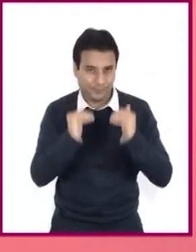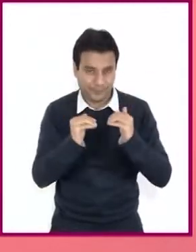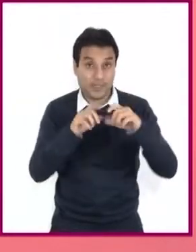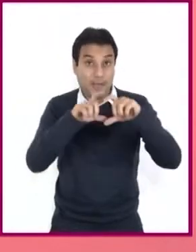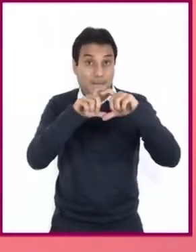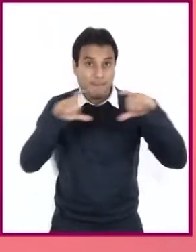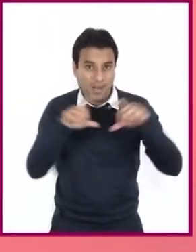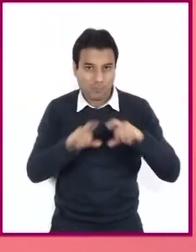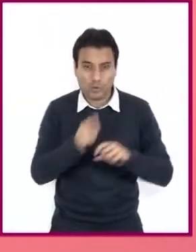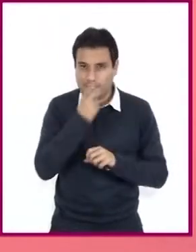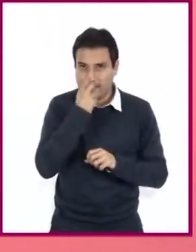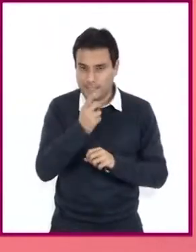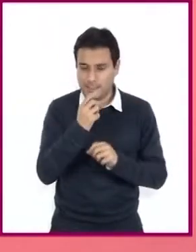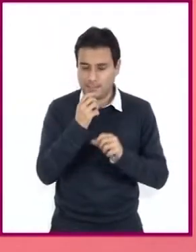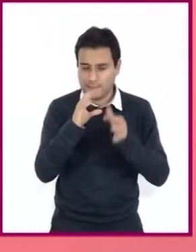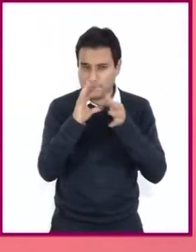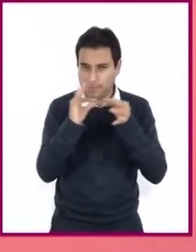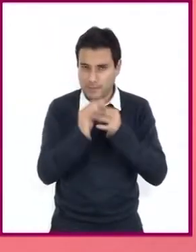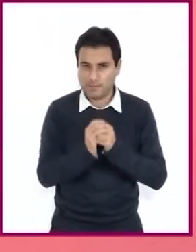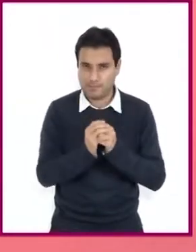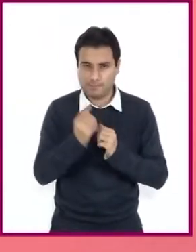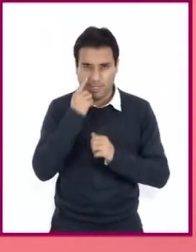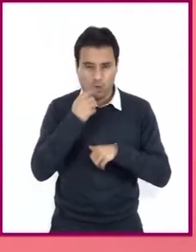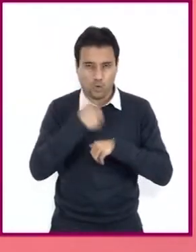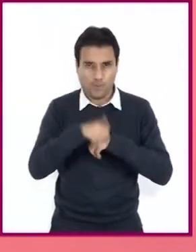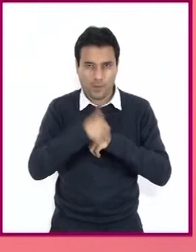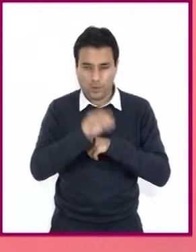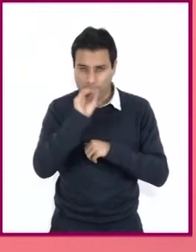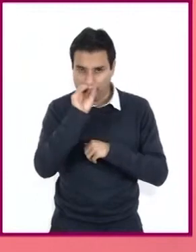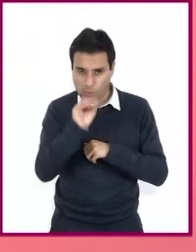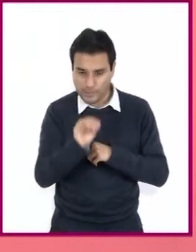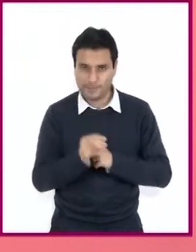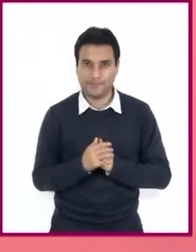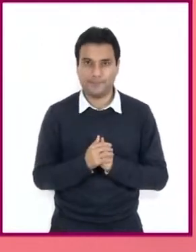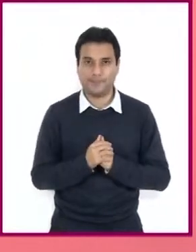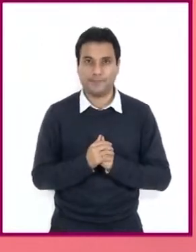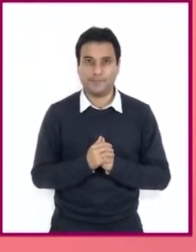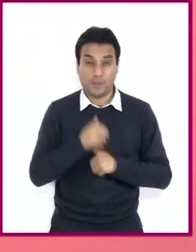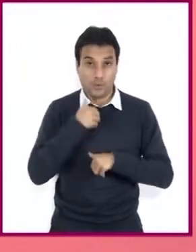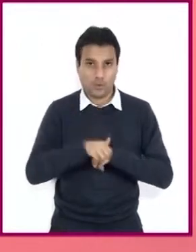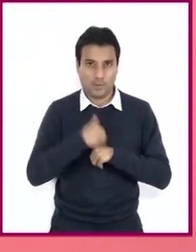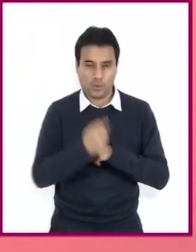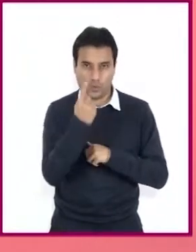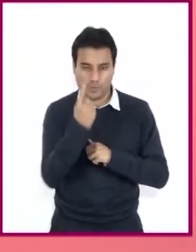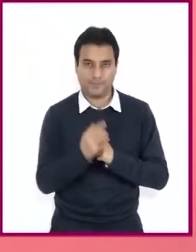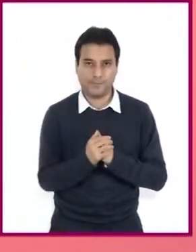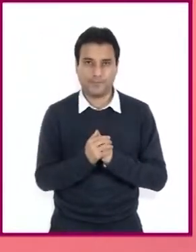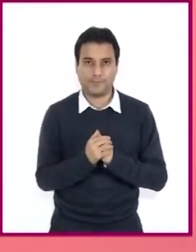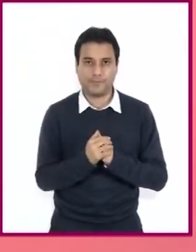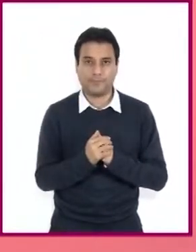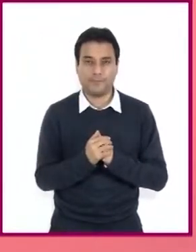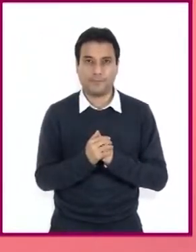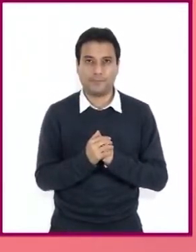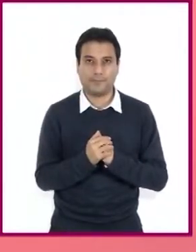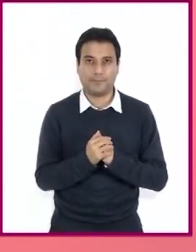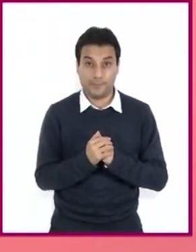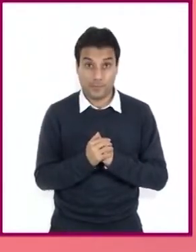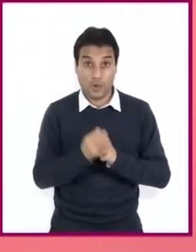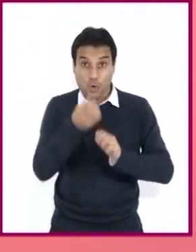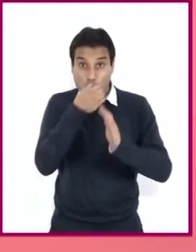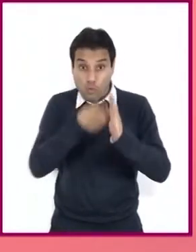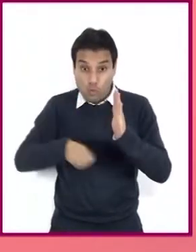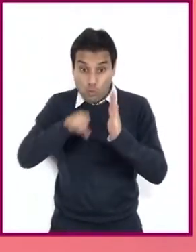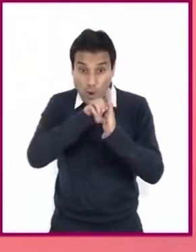observaciones. Vamos a enumerarlas para que sean más evidentes. 1. El lugar iluminado dentro del